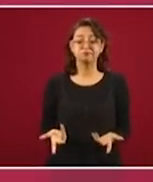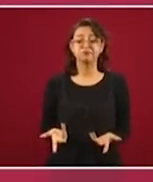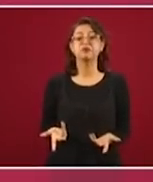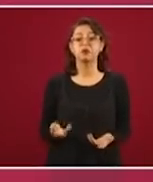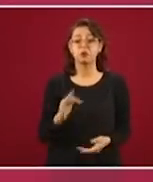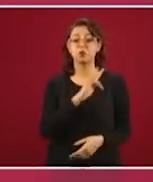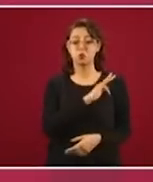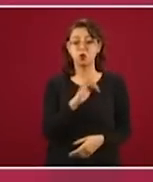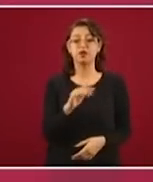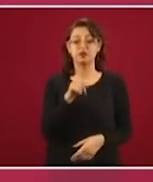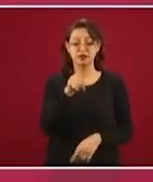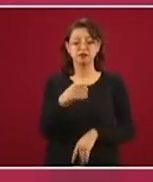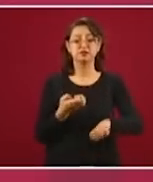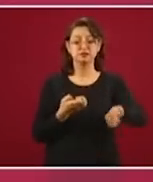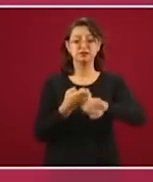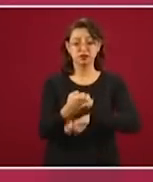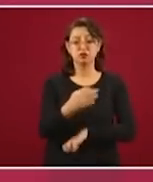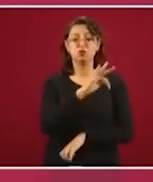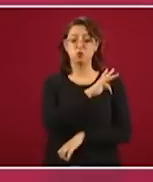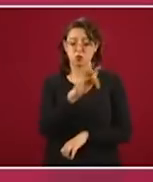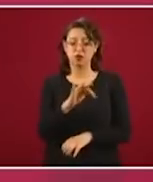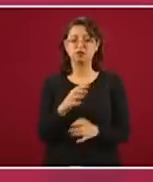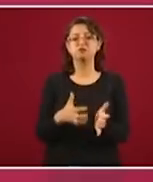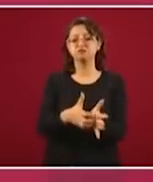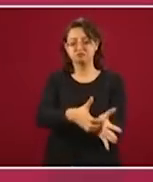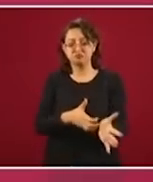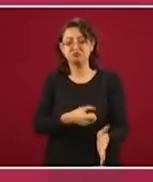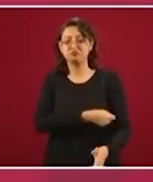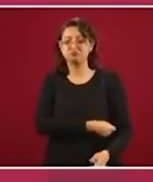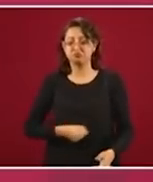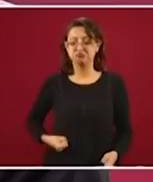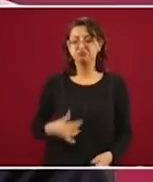corrupción, sí pueden.